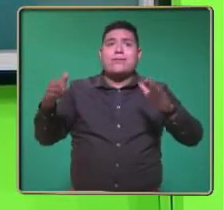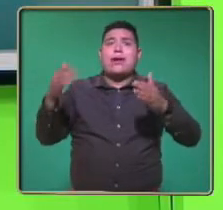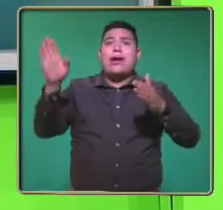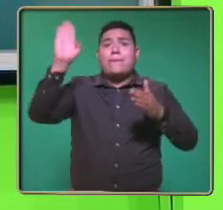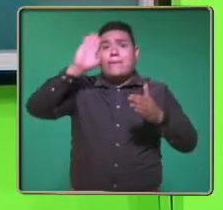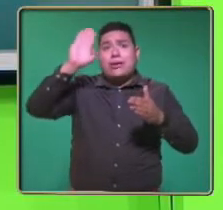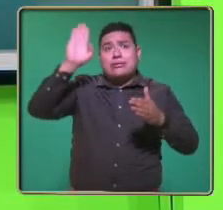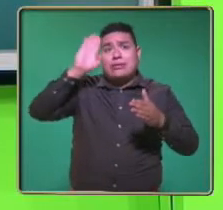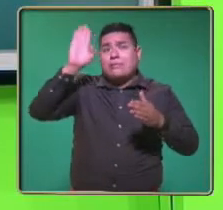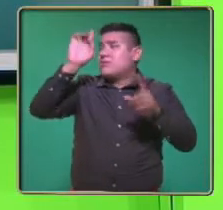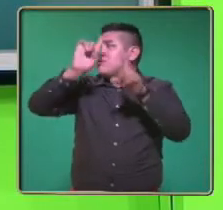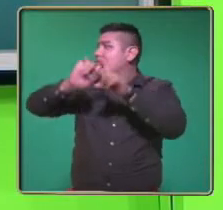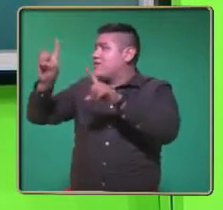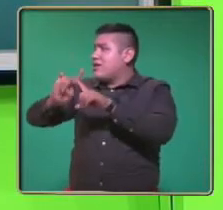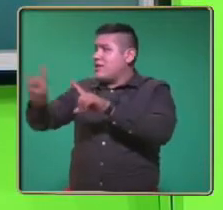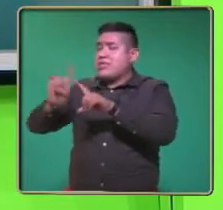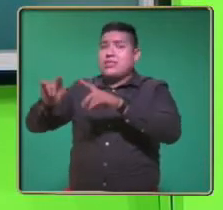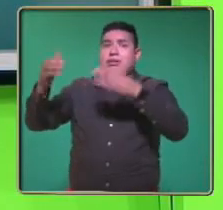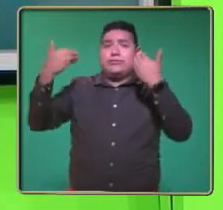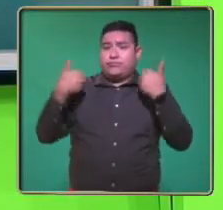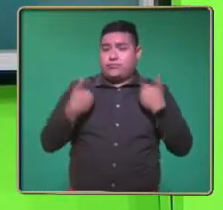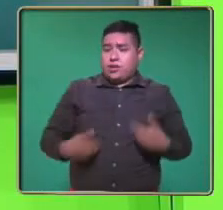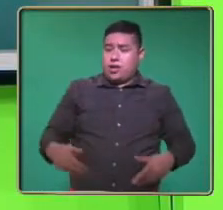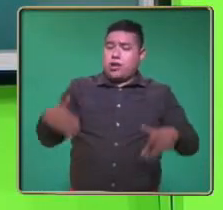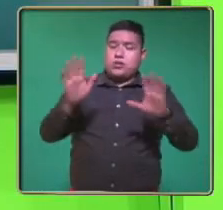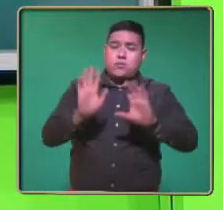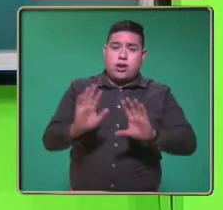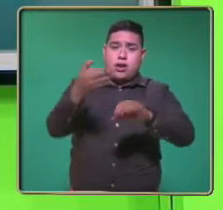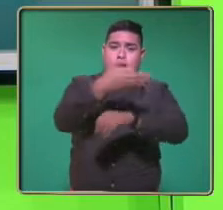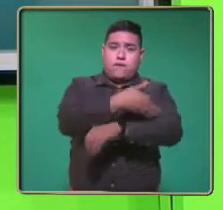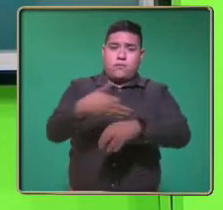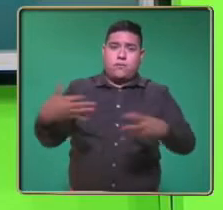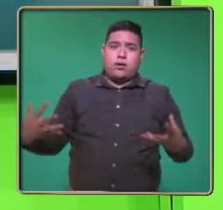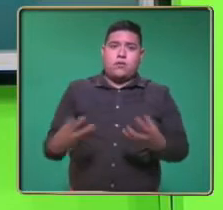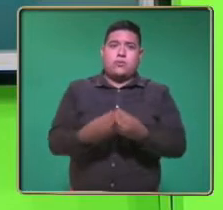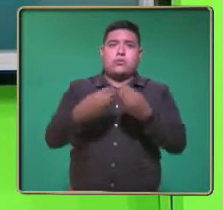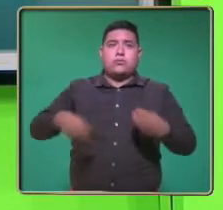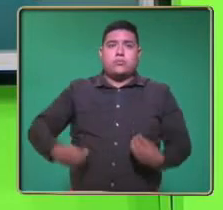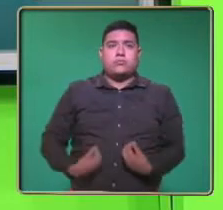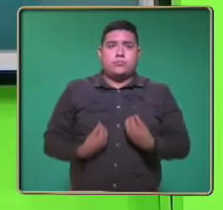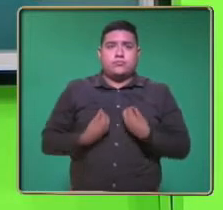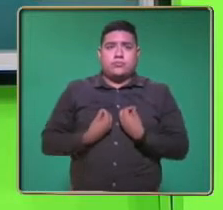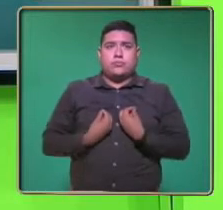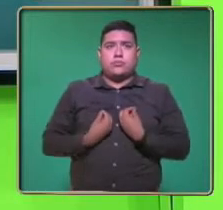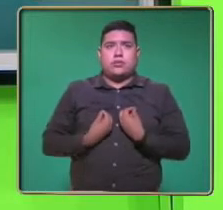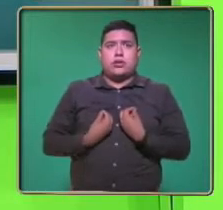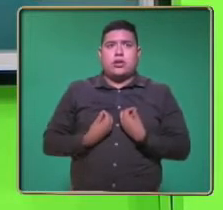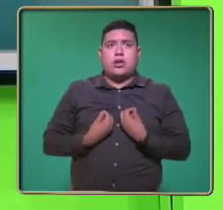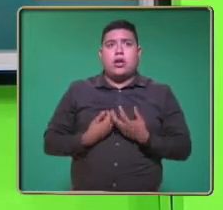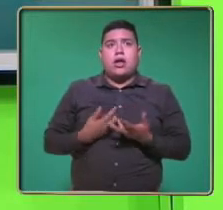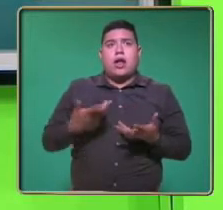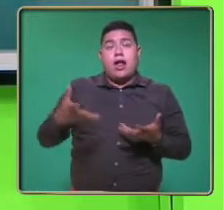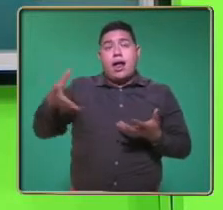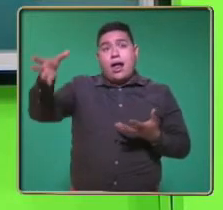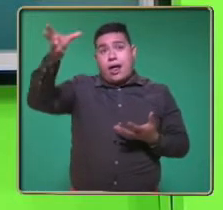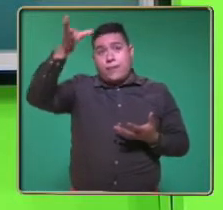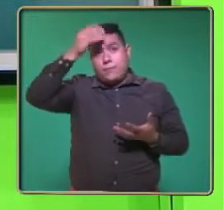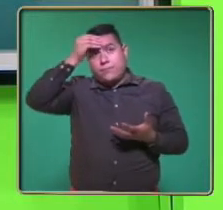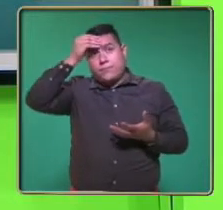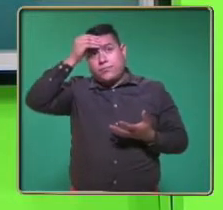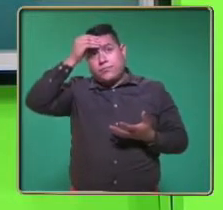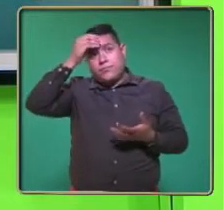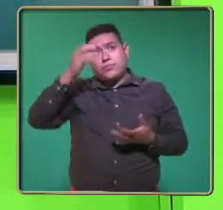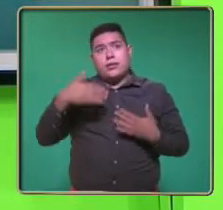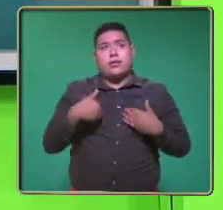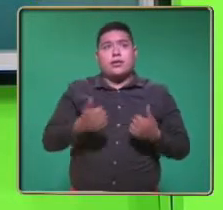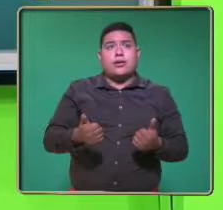pensamientos, otras actitudes acerca de la situación que como familia estamos viviendo. ¿Y a qué nos lleva entonces? Al aprendizaje.